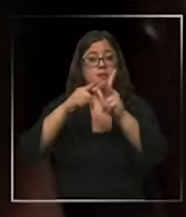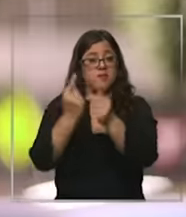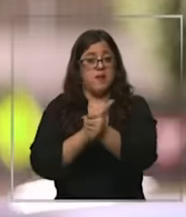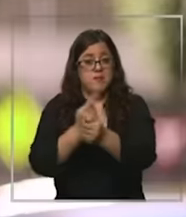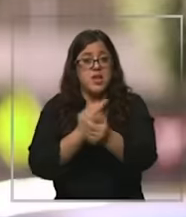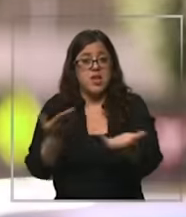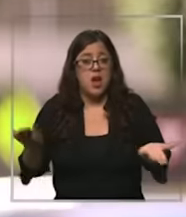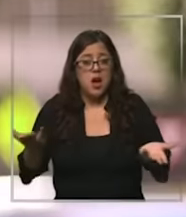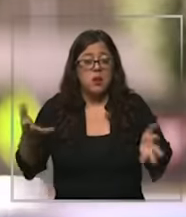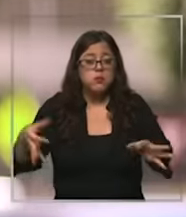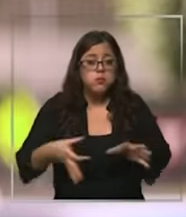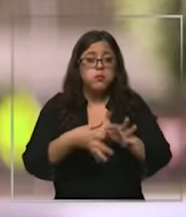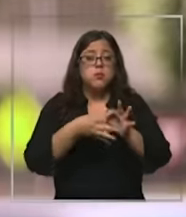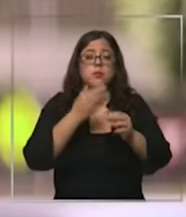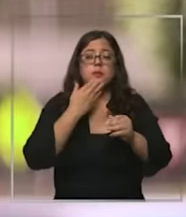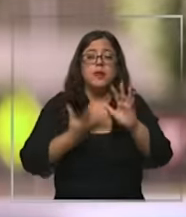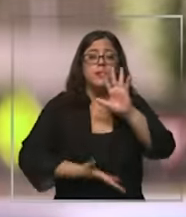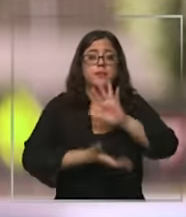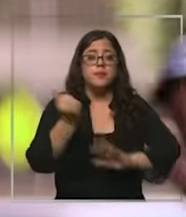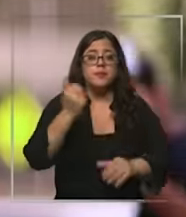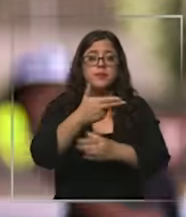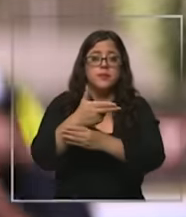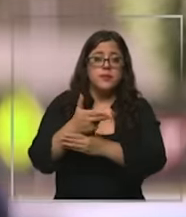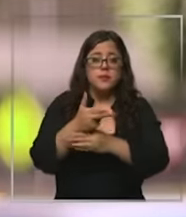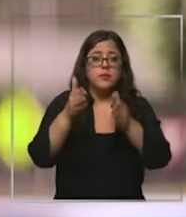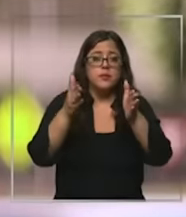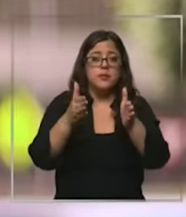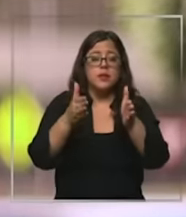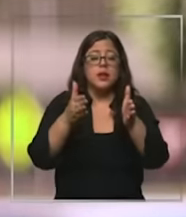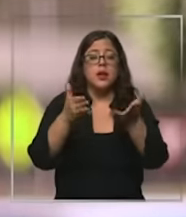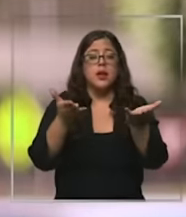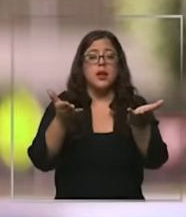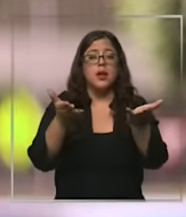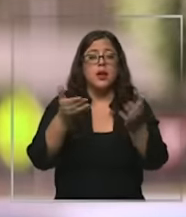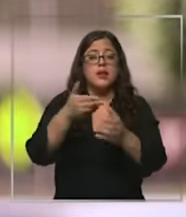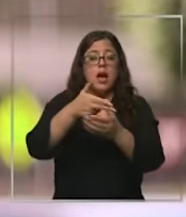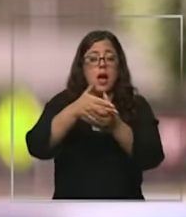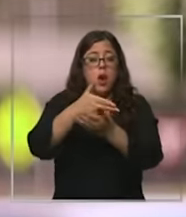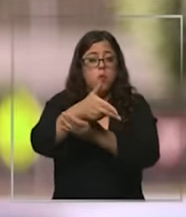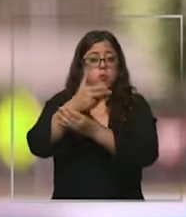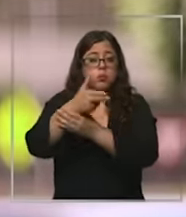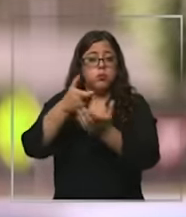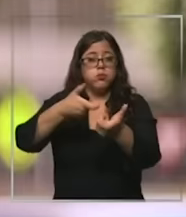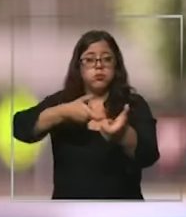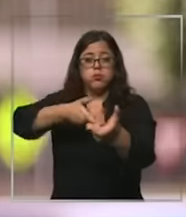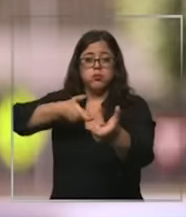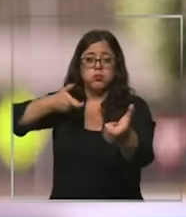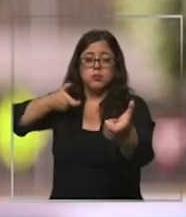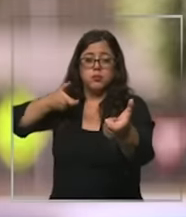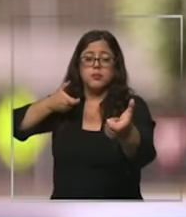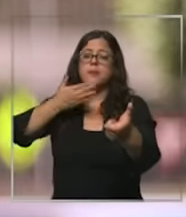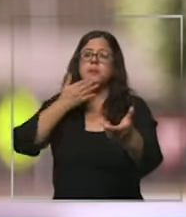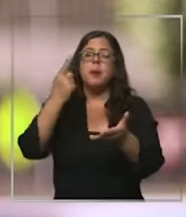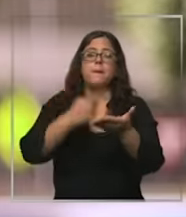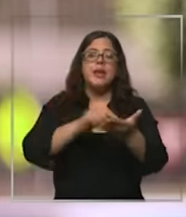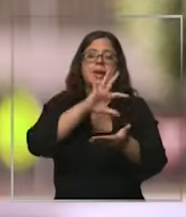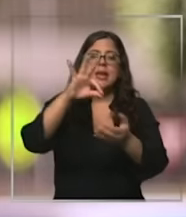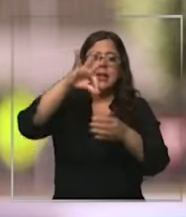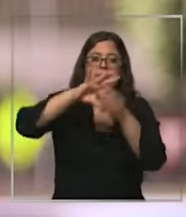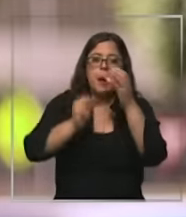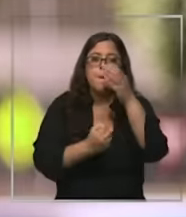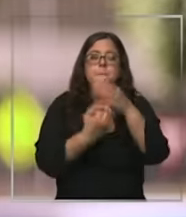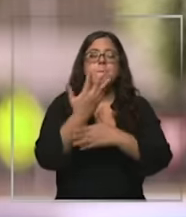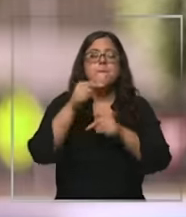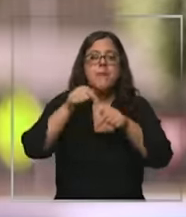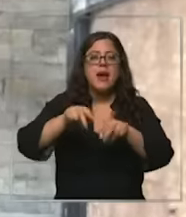familiar, además de la incautación de armas cortas y largas y más de 1.500 plantas, las cuales estaban en